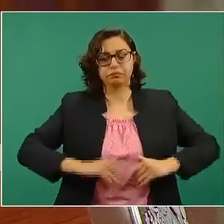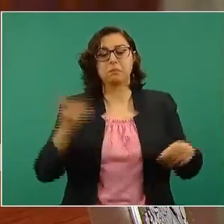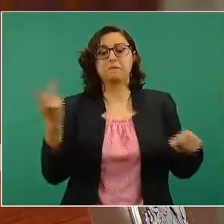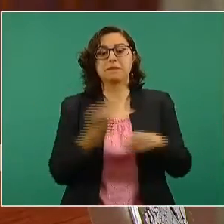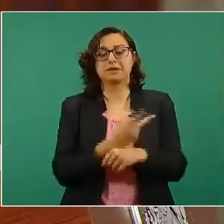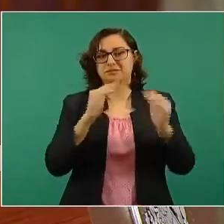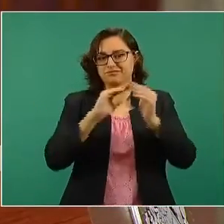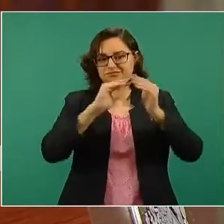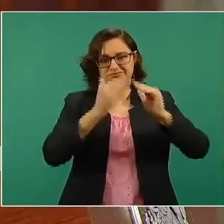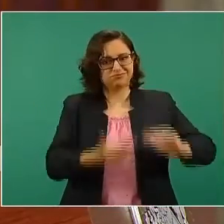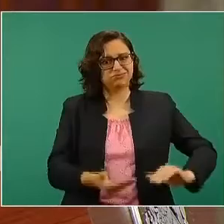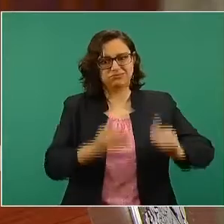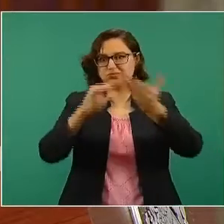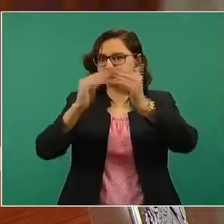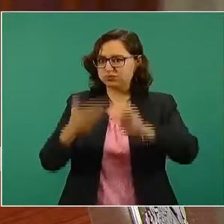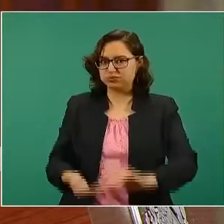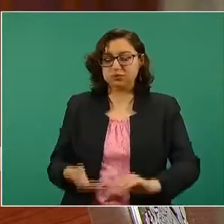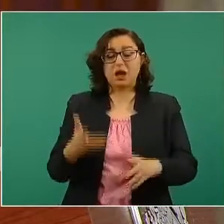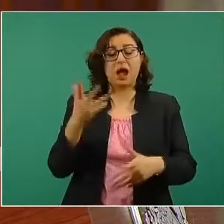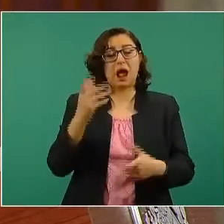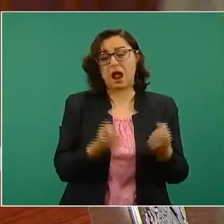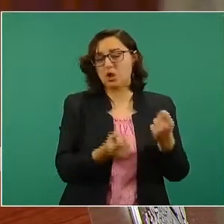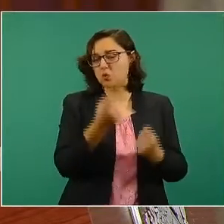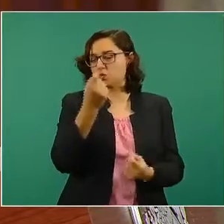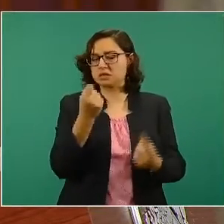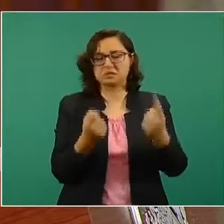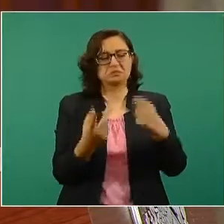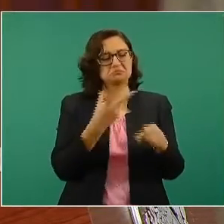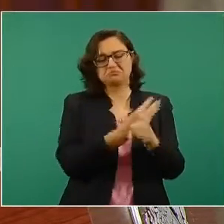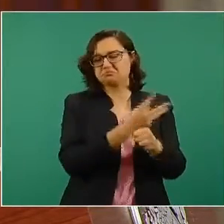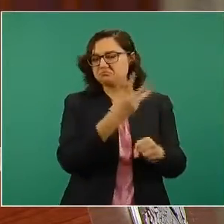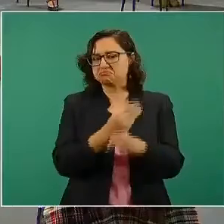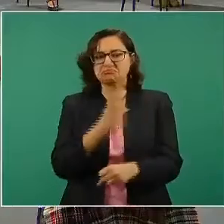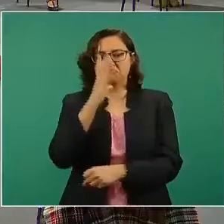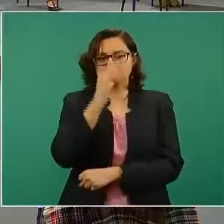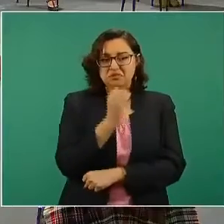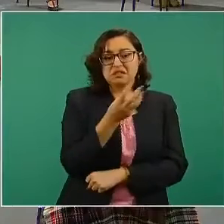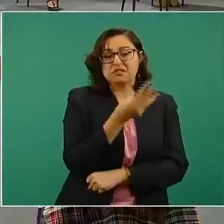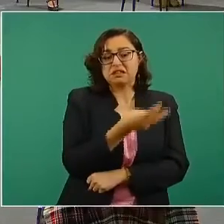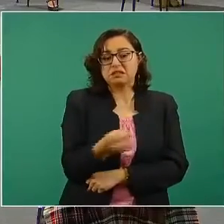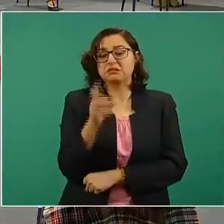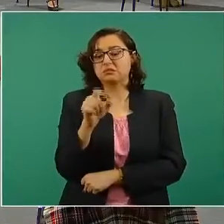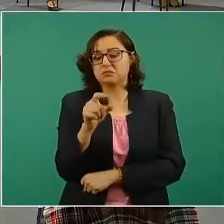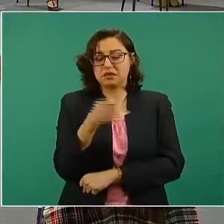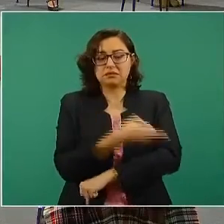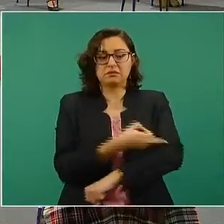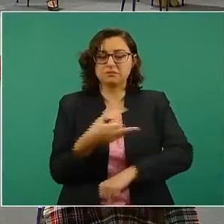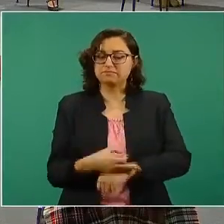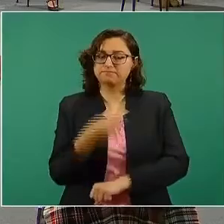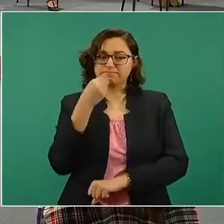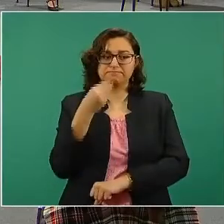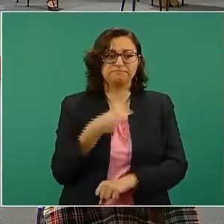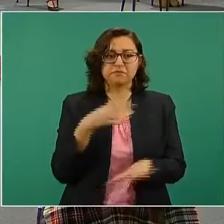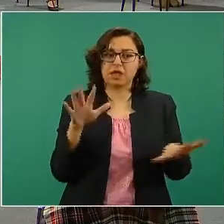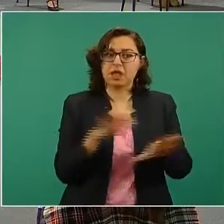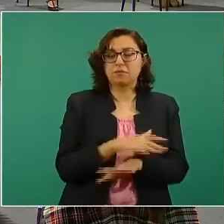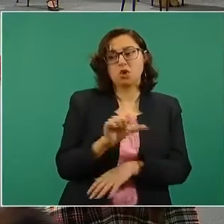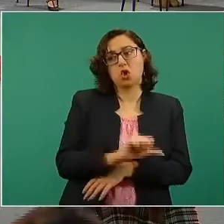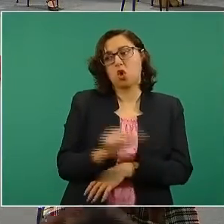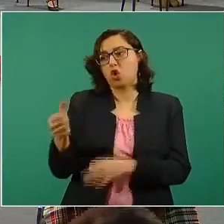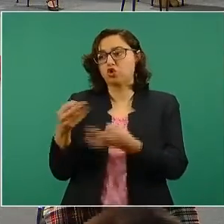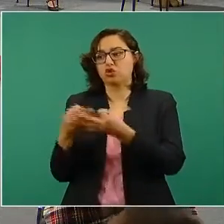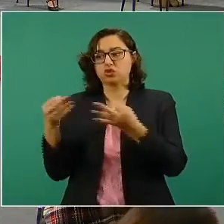irreversibles, de tal manera que alrededor de 320 familias van a tener que ser reubicadas. Hemos adquirido ya el